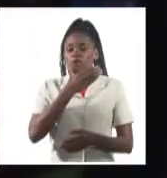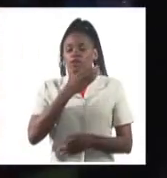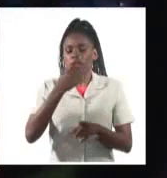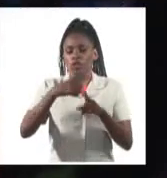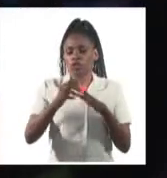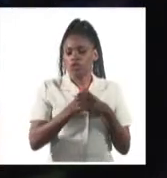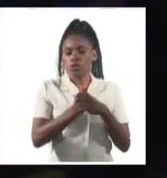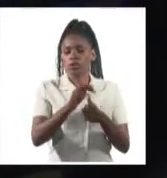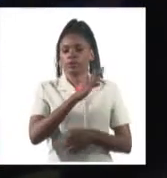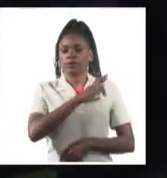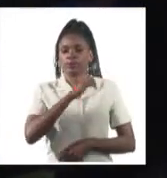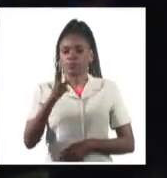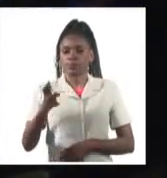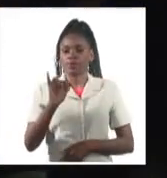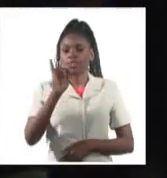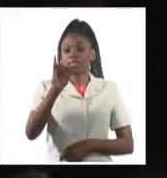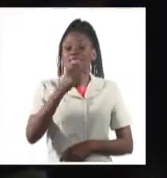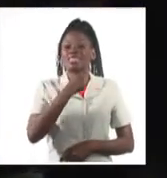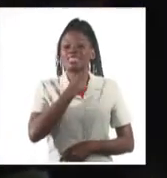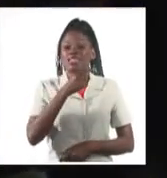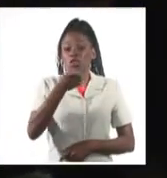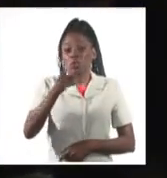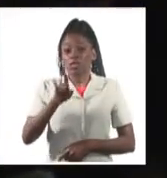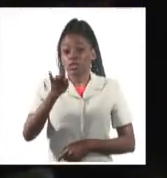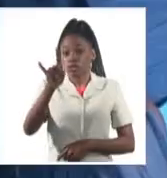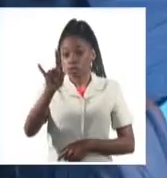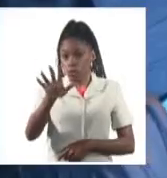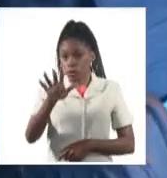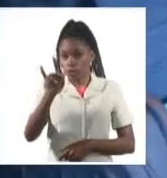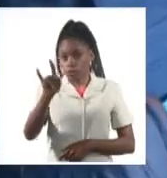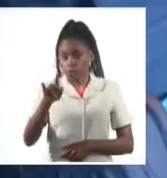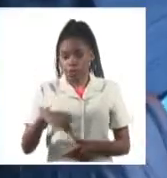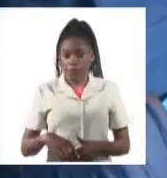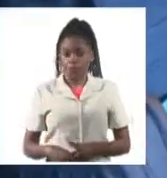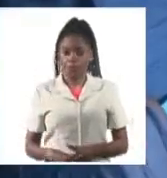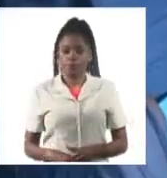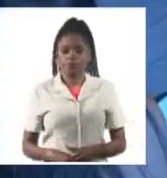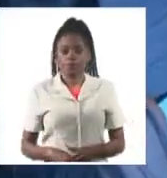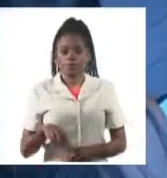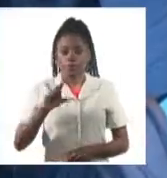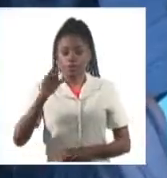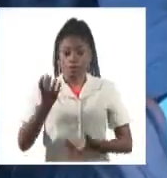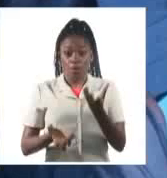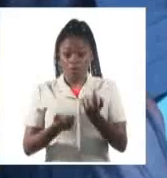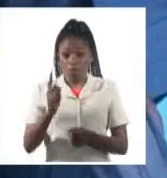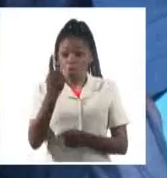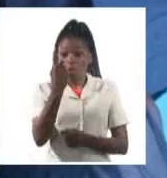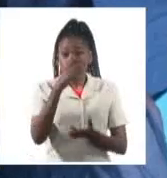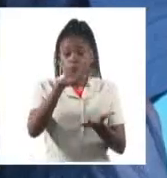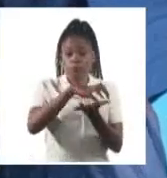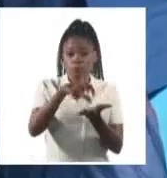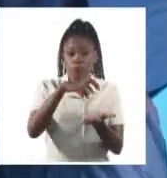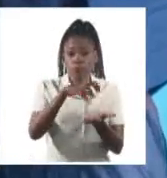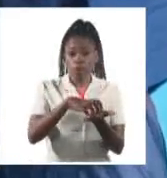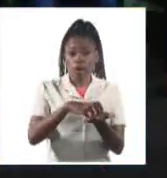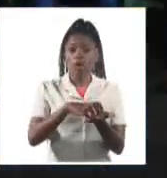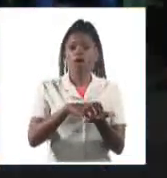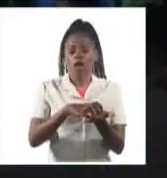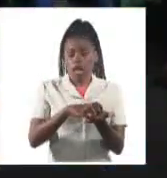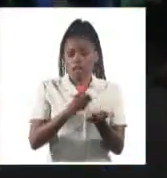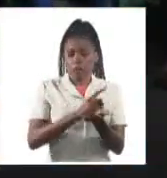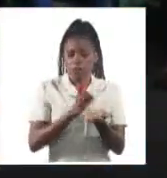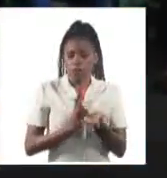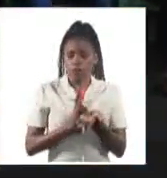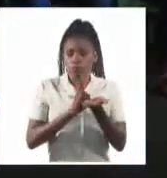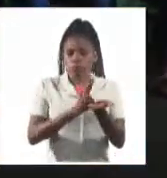revolucionarios el 6 de enero de 1959 100 fuegos fue el único lugar a donde se desvió la comitiva en su camino